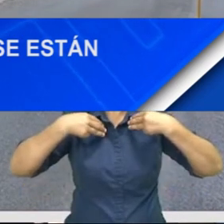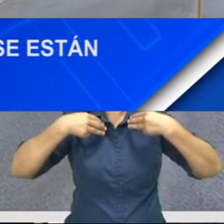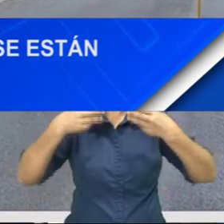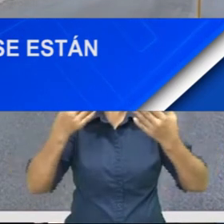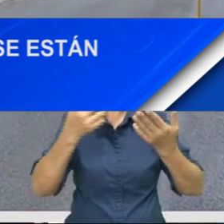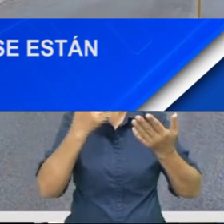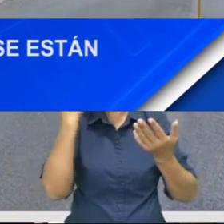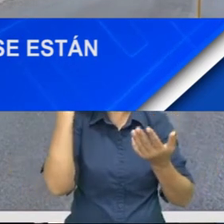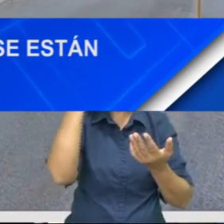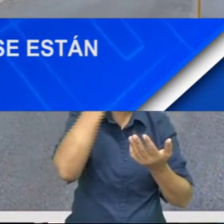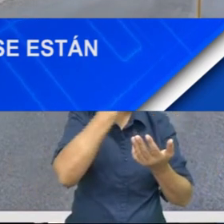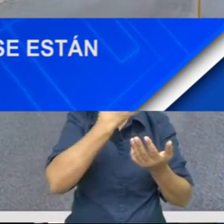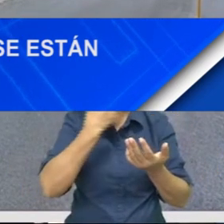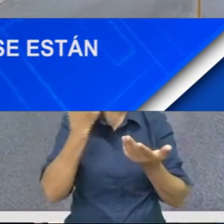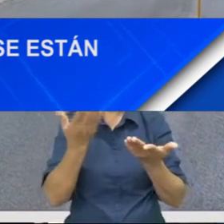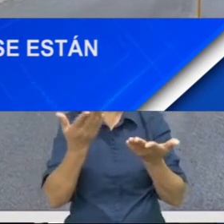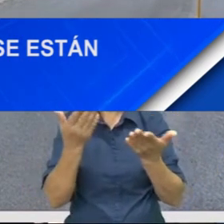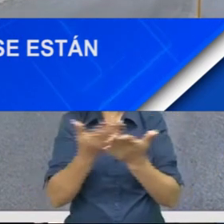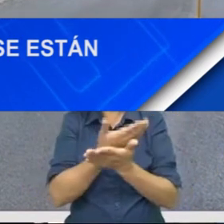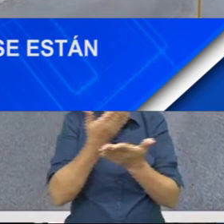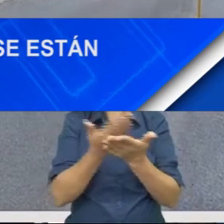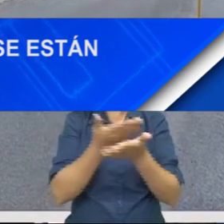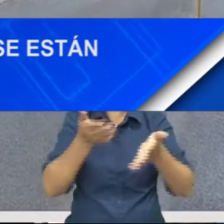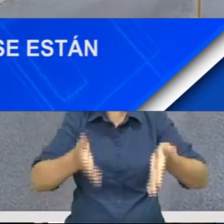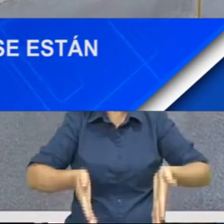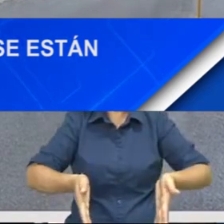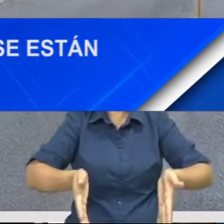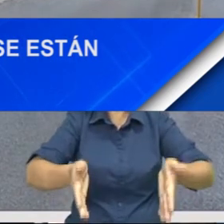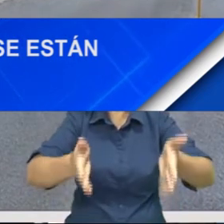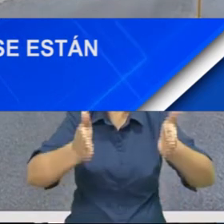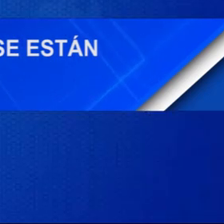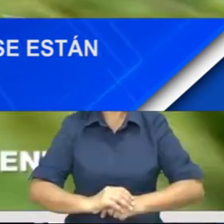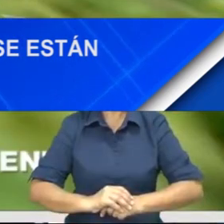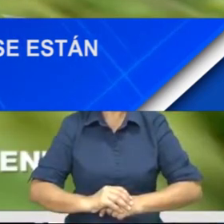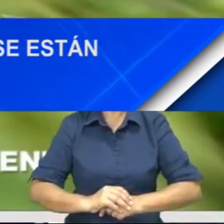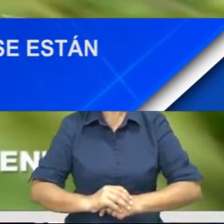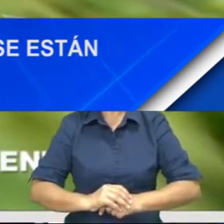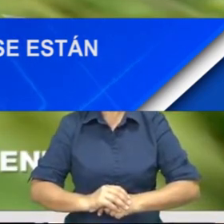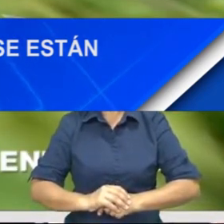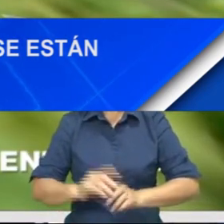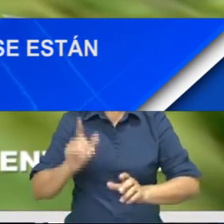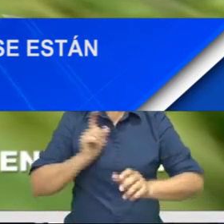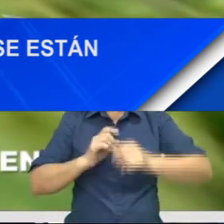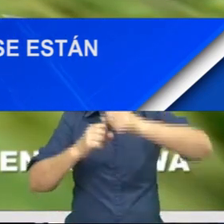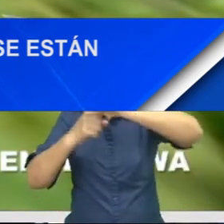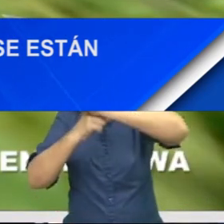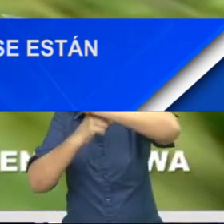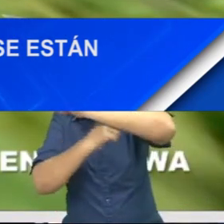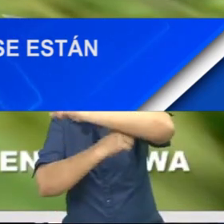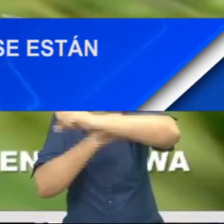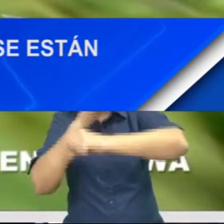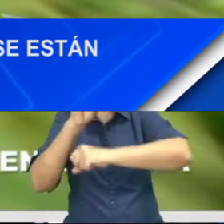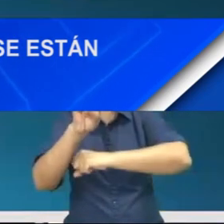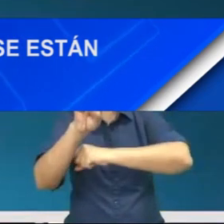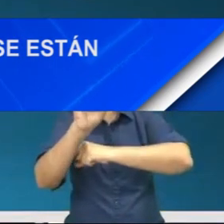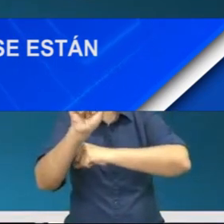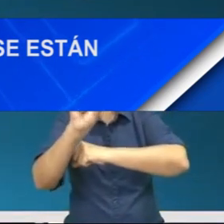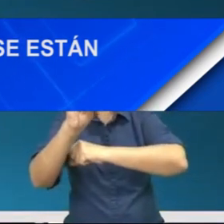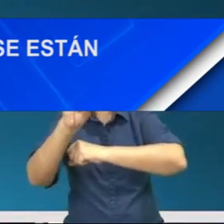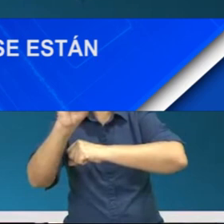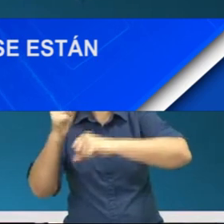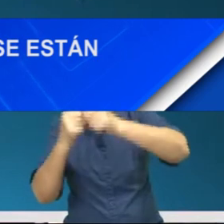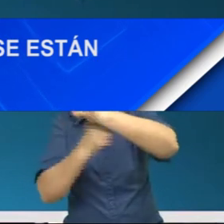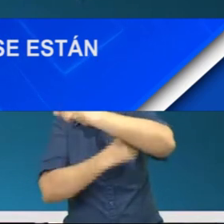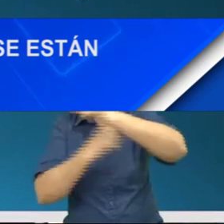están construyéndose en diferentes municipios del país. Ahí tenemos el puente del Guagua, que es un eslabón fundamental